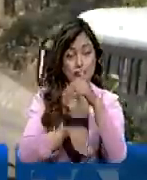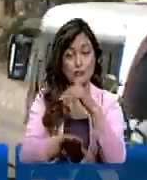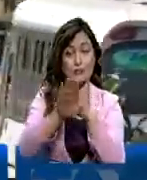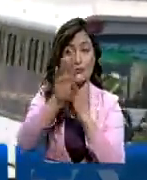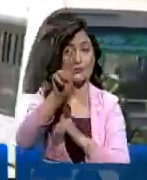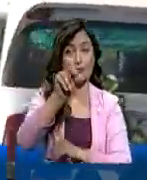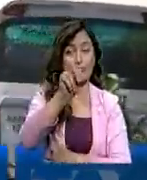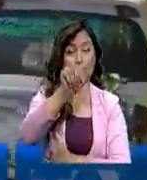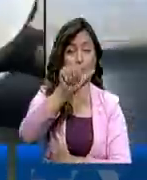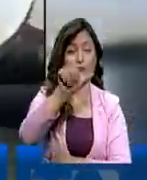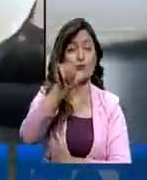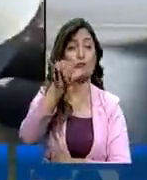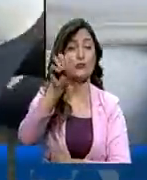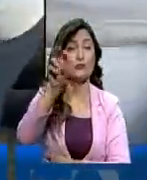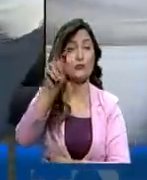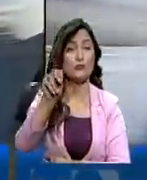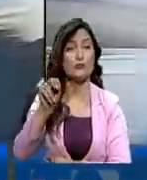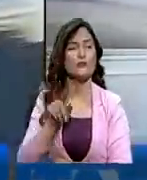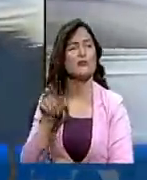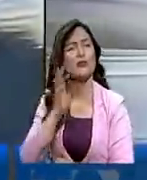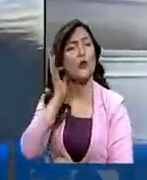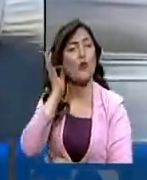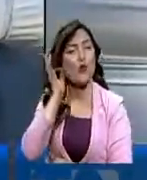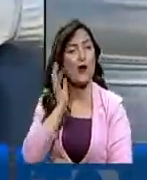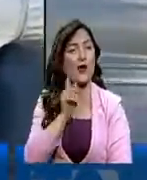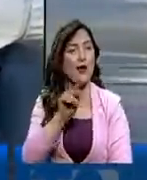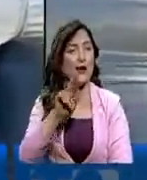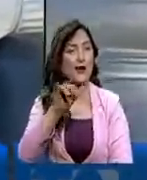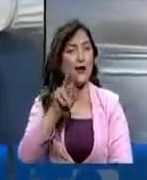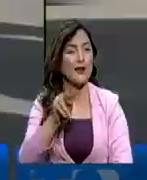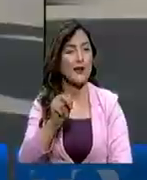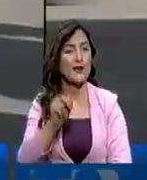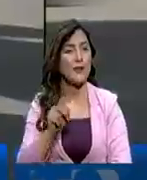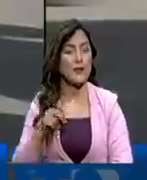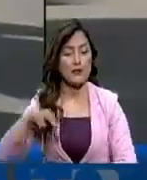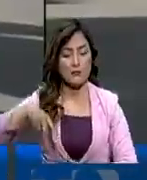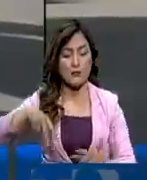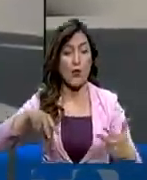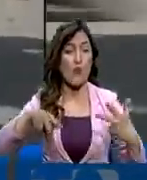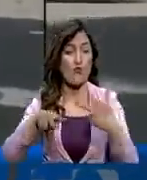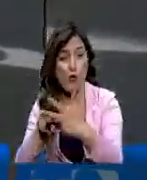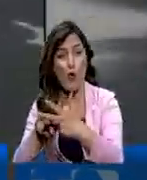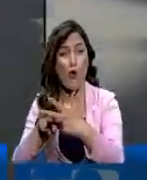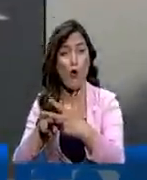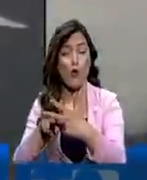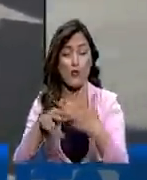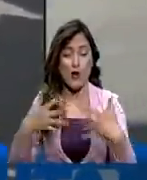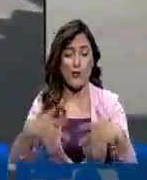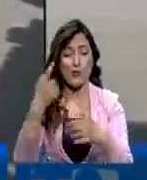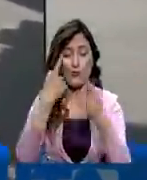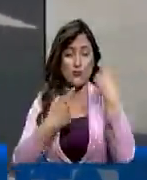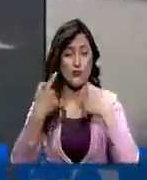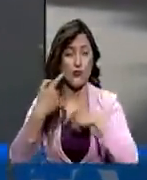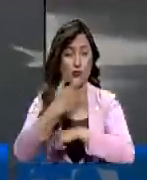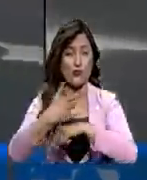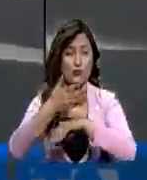Nayón en la ciudad de Quito. Karina Sáenz resultó gravemente herida tras haber sido impactada por un automotor, pero 3 horas